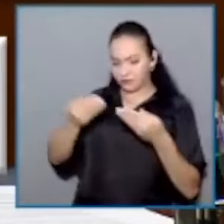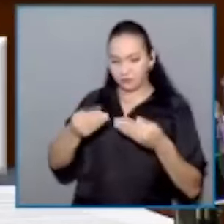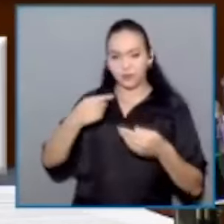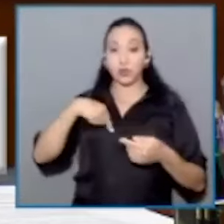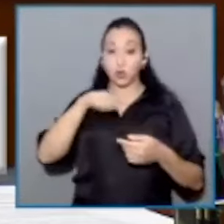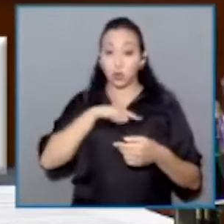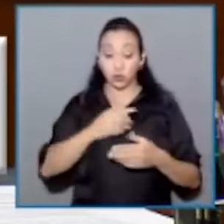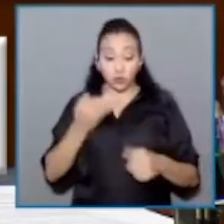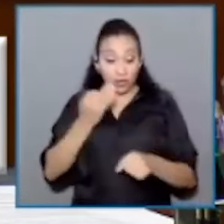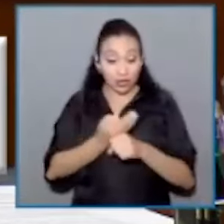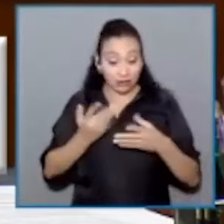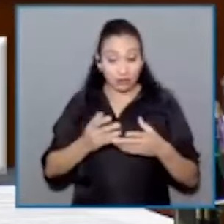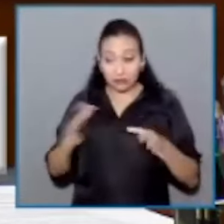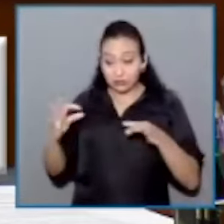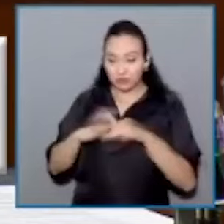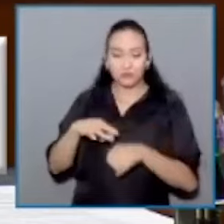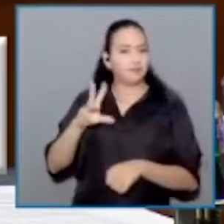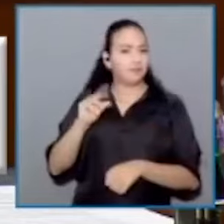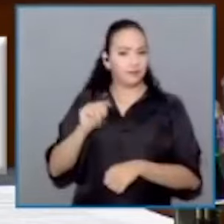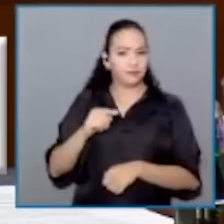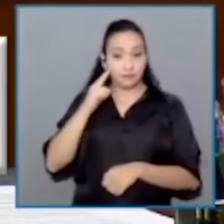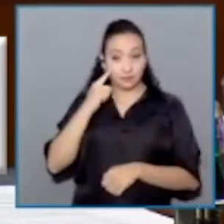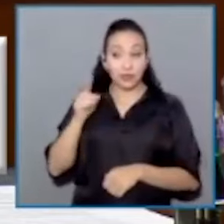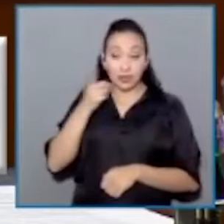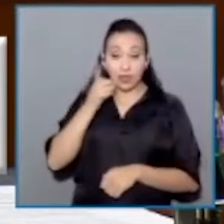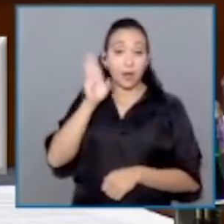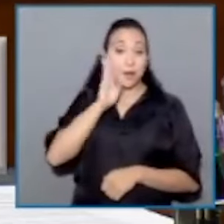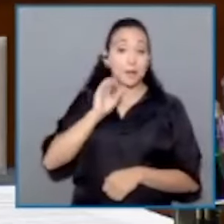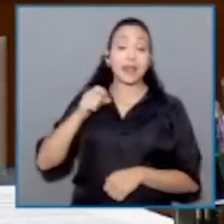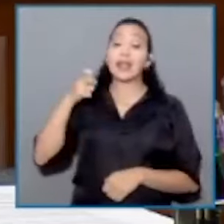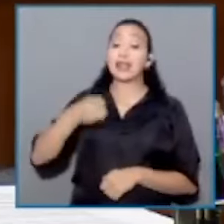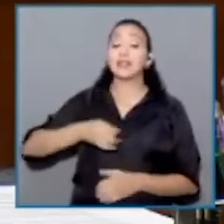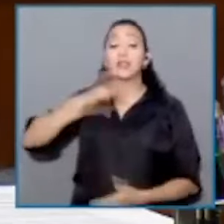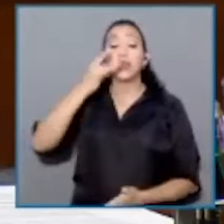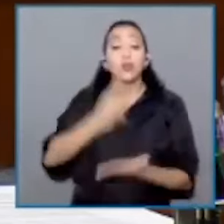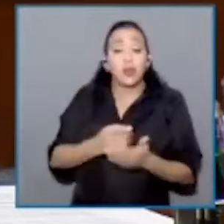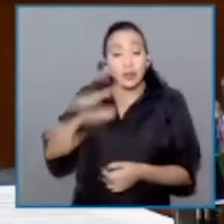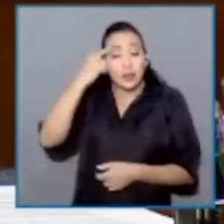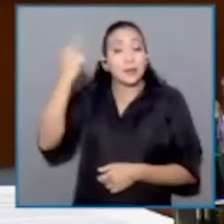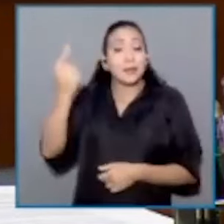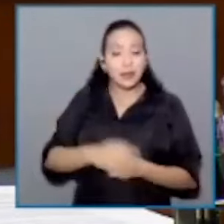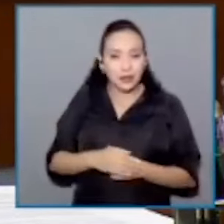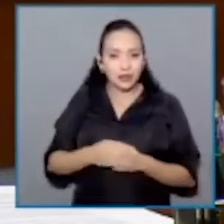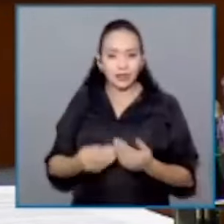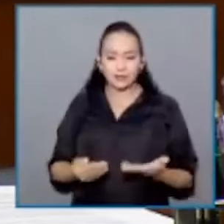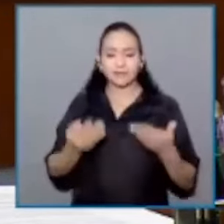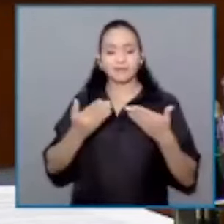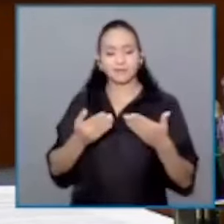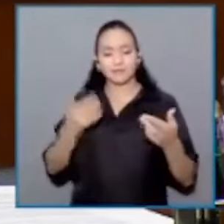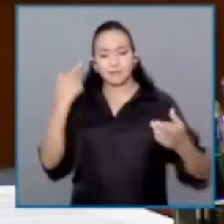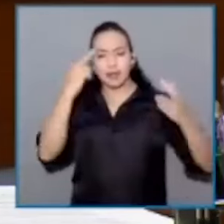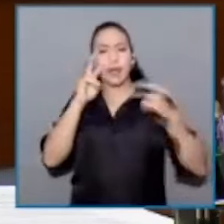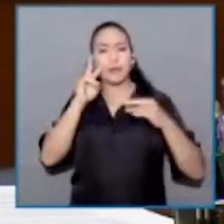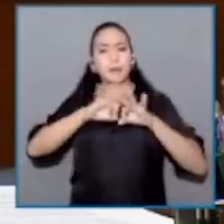procesal. Ya lo dijo el ministro ponente. Esta es una consulta preliminar solo para saber cómo analizar lo